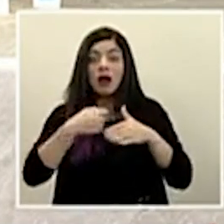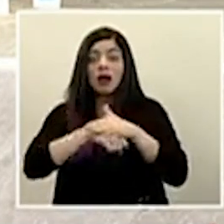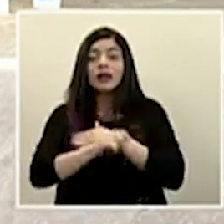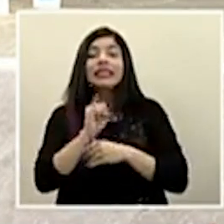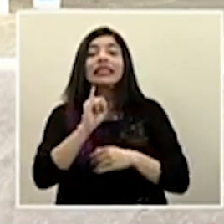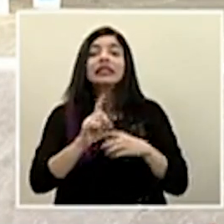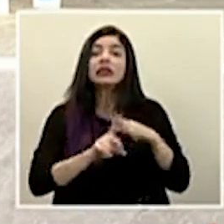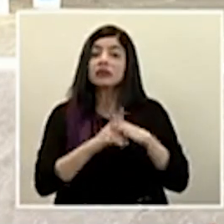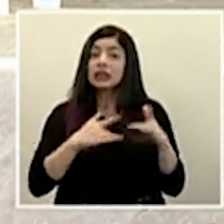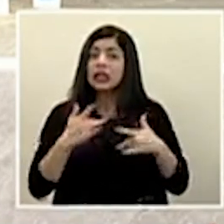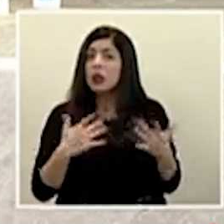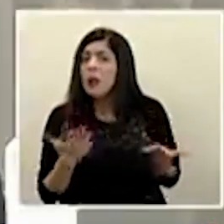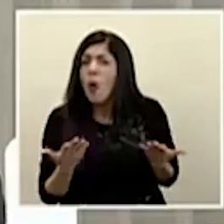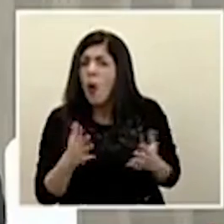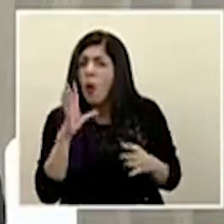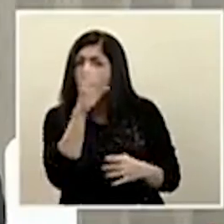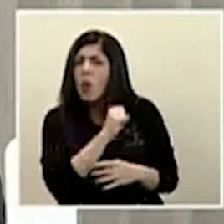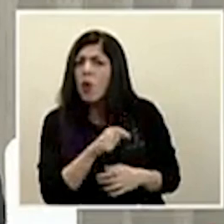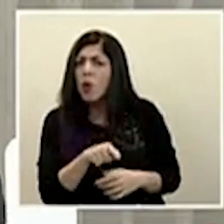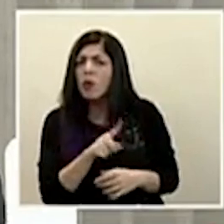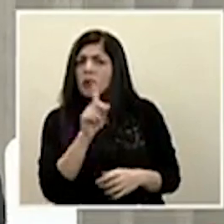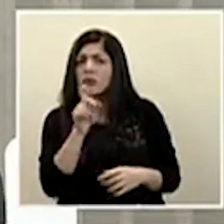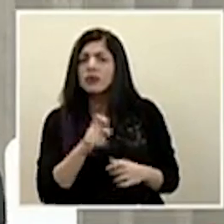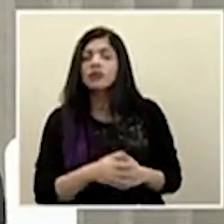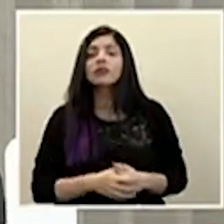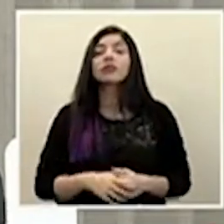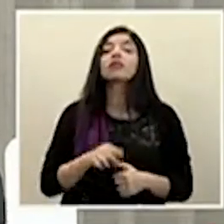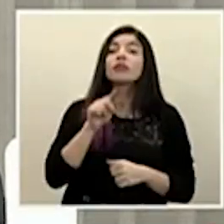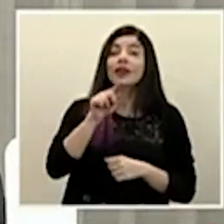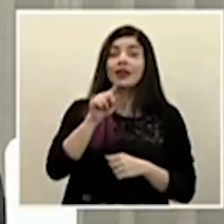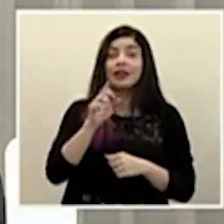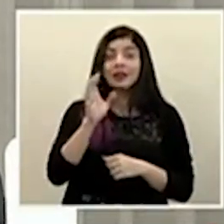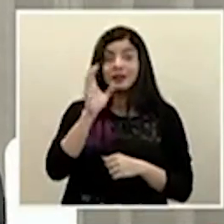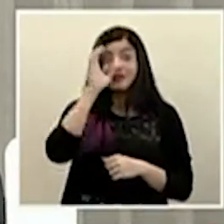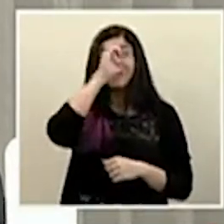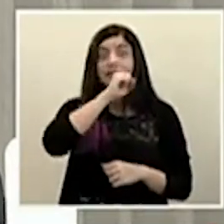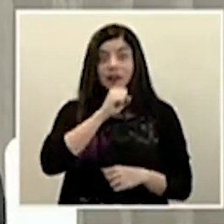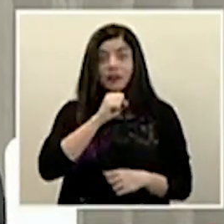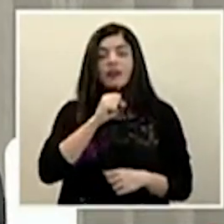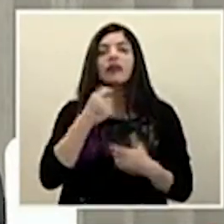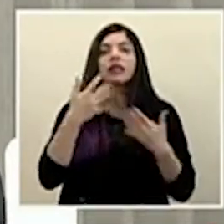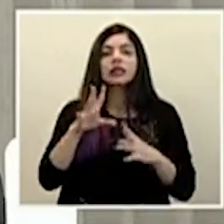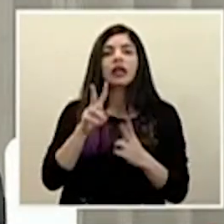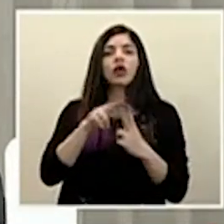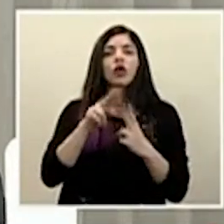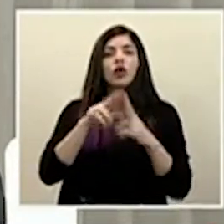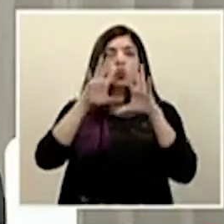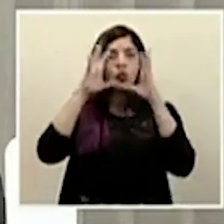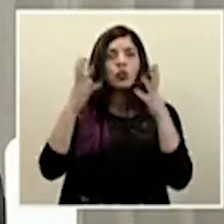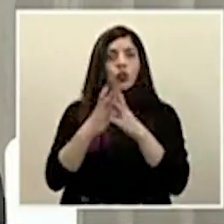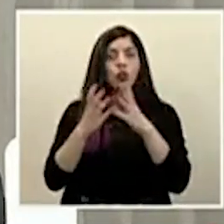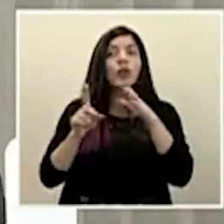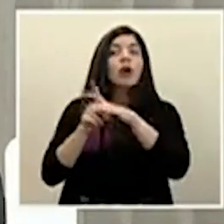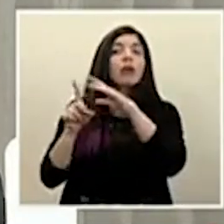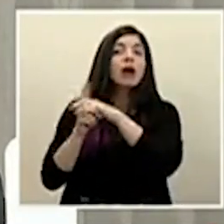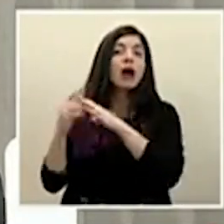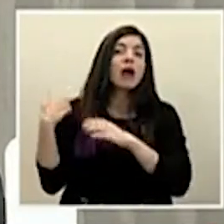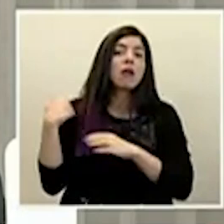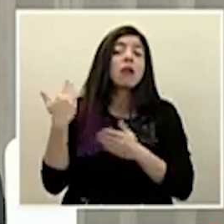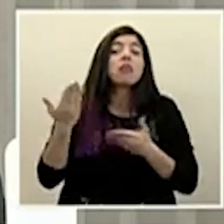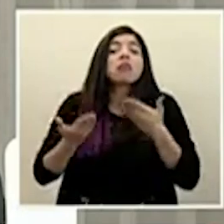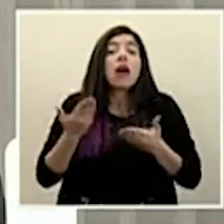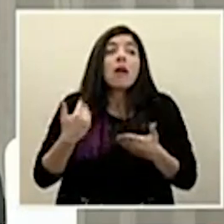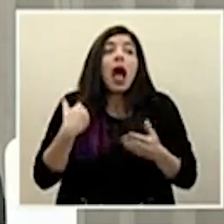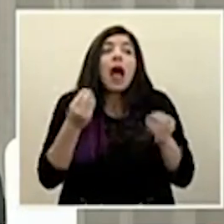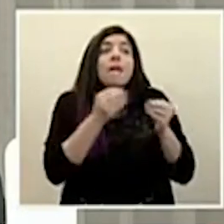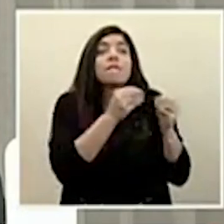síntomas. Bueno, ese hallazgo, sí, justamente ya tenemos dos casos a nivel mundial que se han reportado, porque pues podrían ser